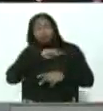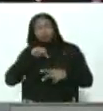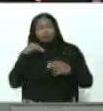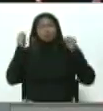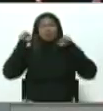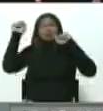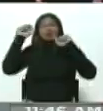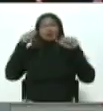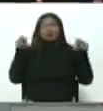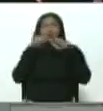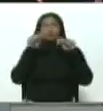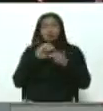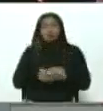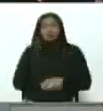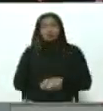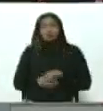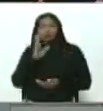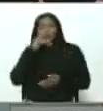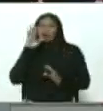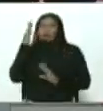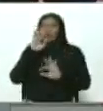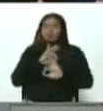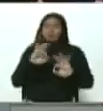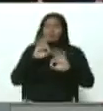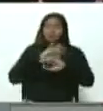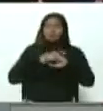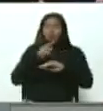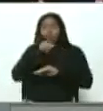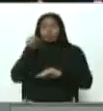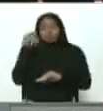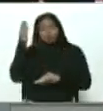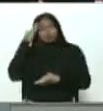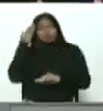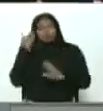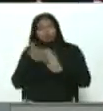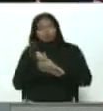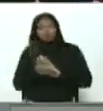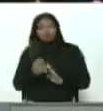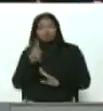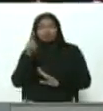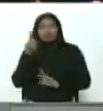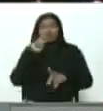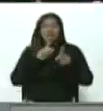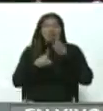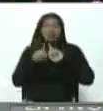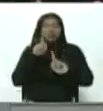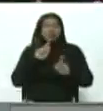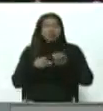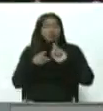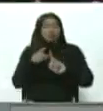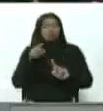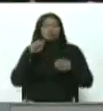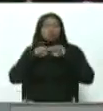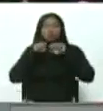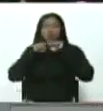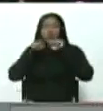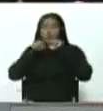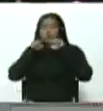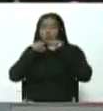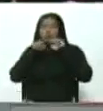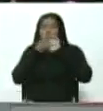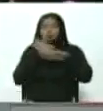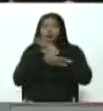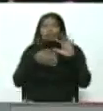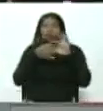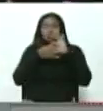ganar sin ninguna duda. Porque ustedes saben que por ahí andan algunos chismosos de